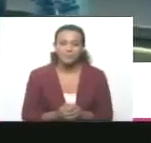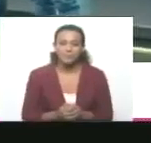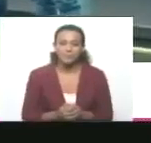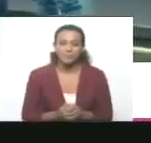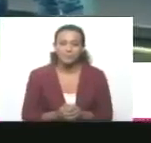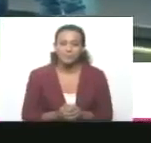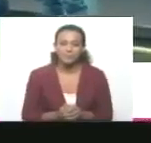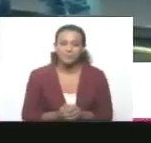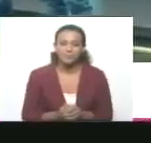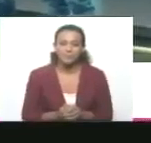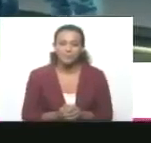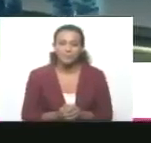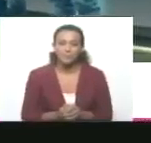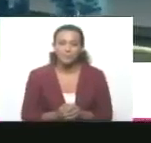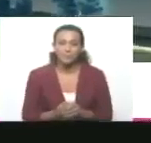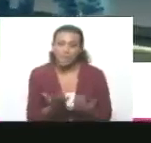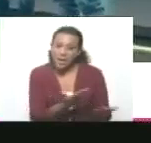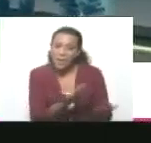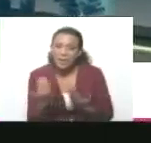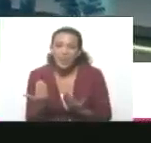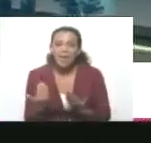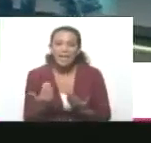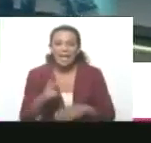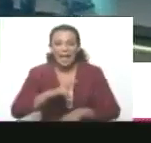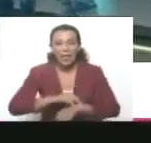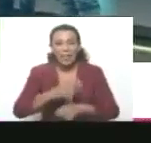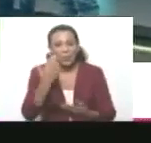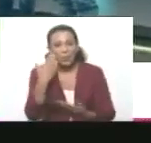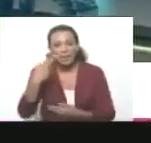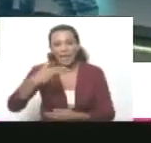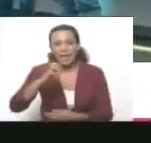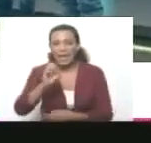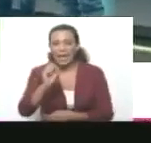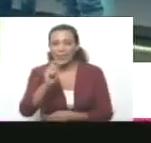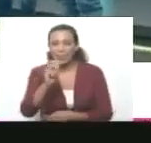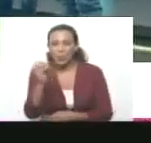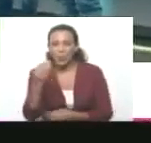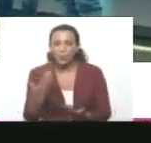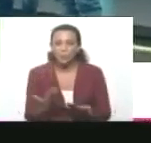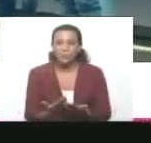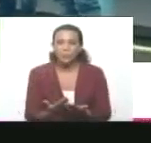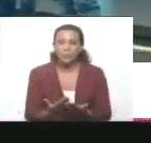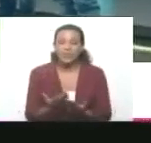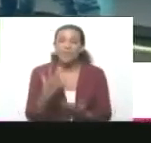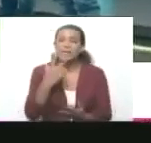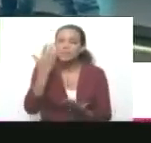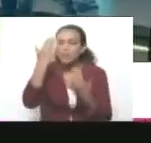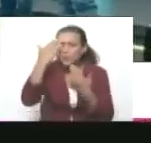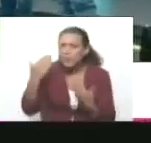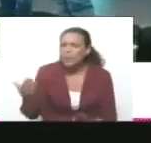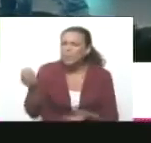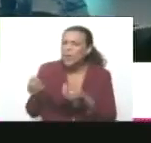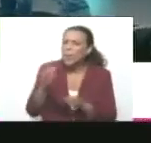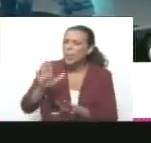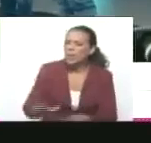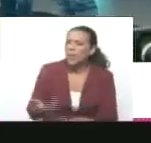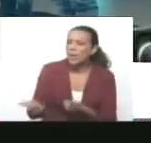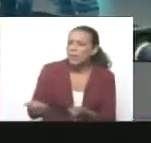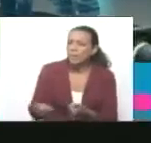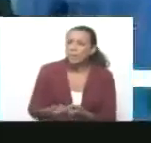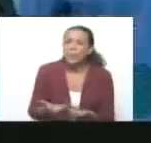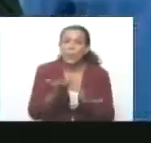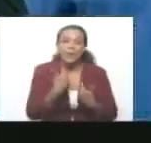Torres. ¿Ah? ¡Que venga Marcos Torres! Iri, ¿cómo estás? Muy bien, presidente.